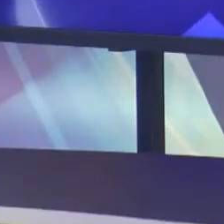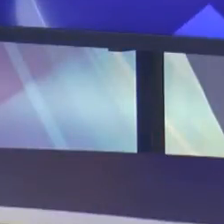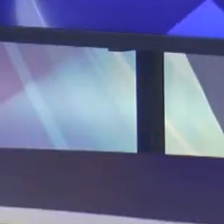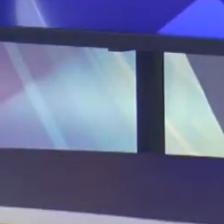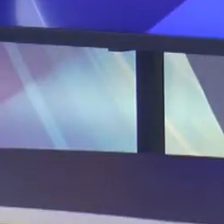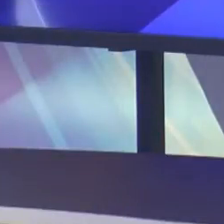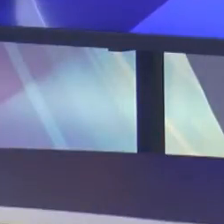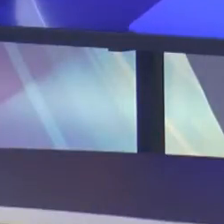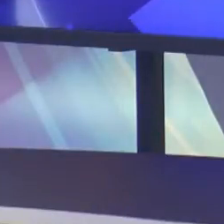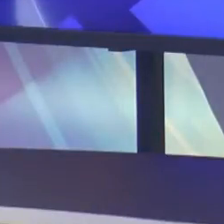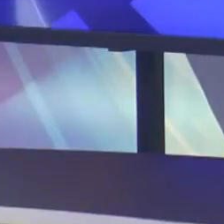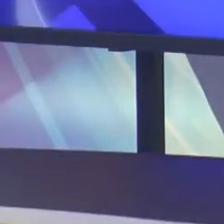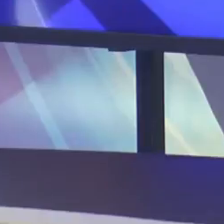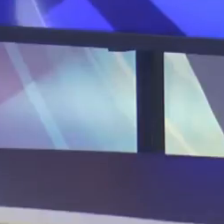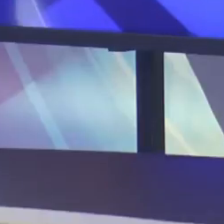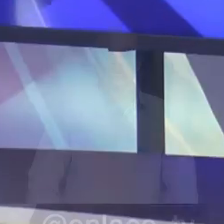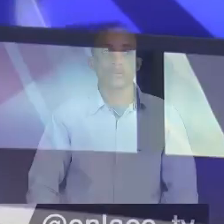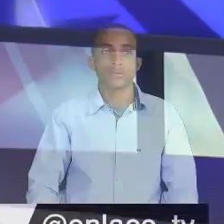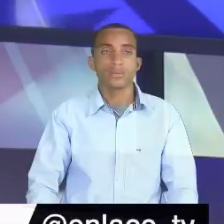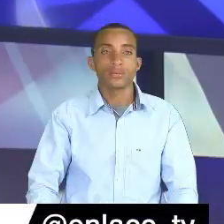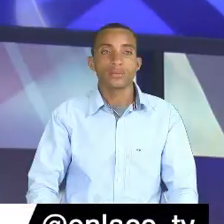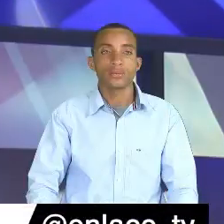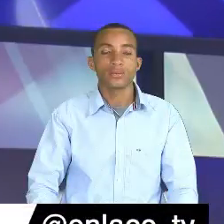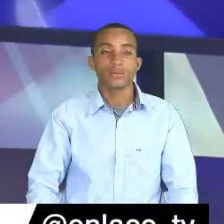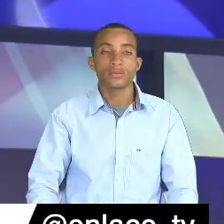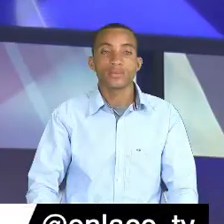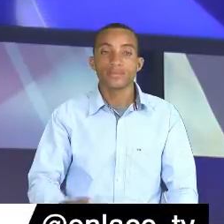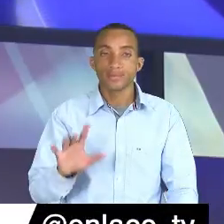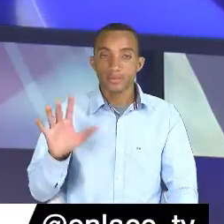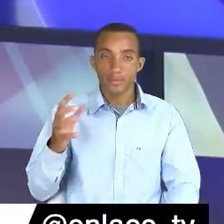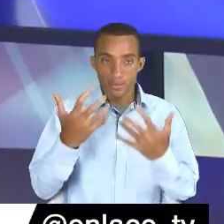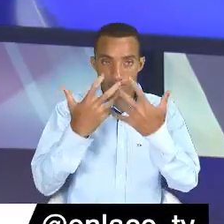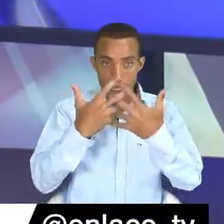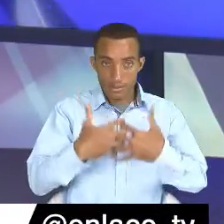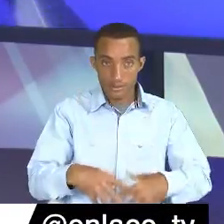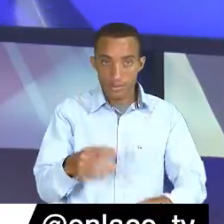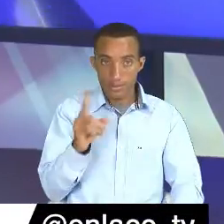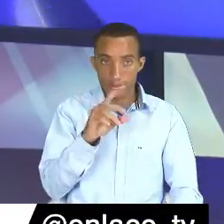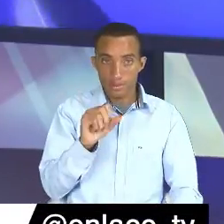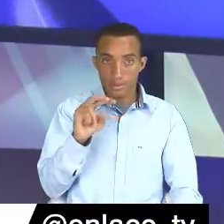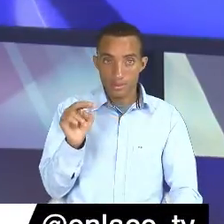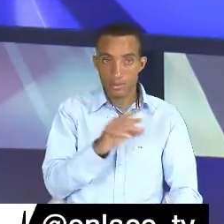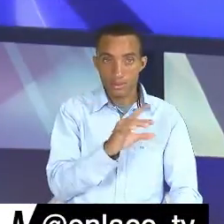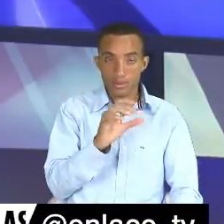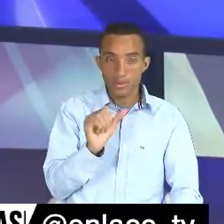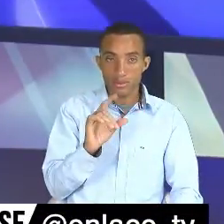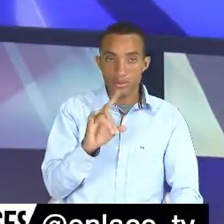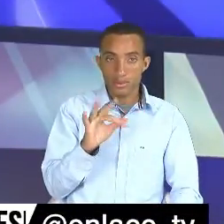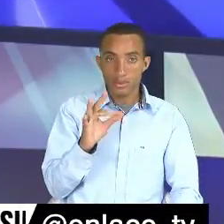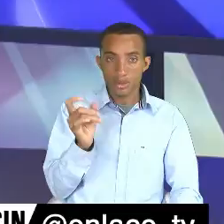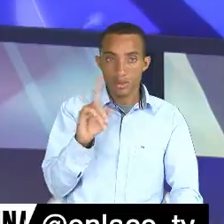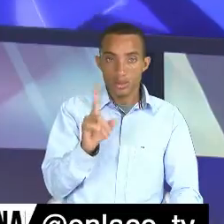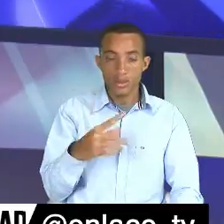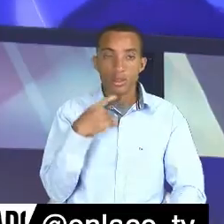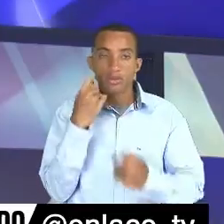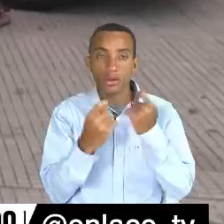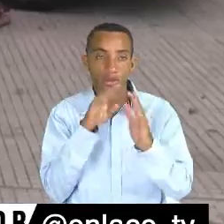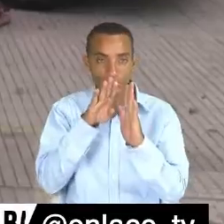Sanautos durante los días 16 y 17 de marzo tiene una especial promoción en la plazoleta del Centro Comercial San